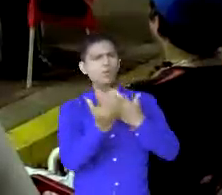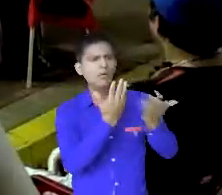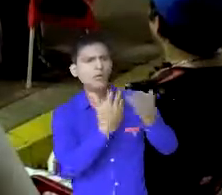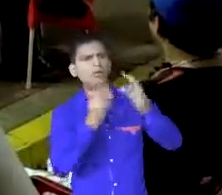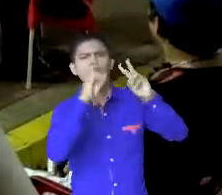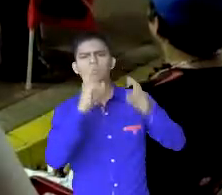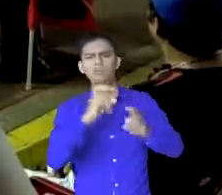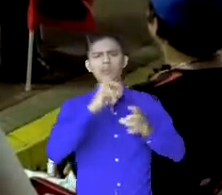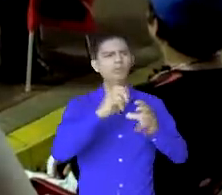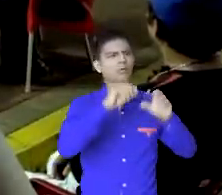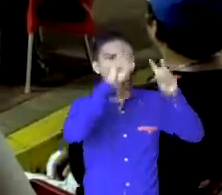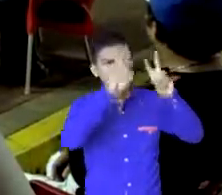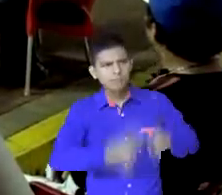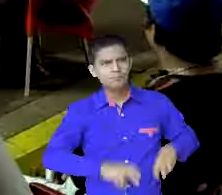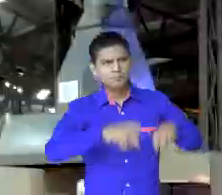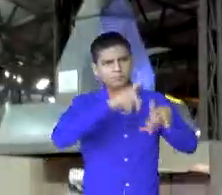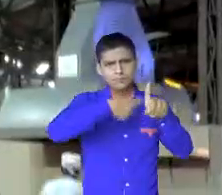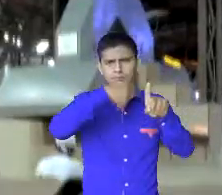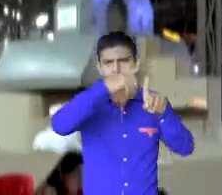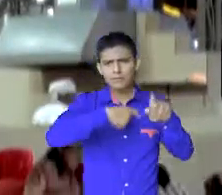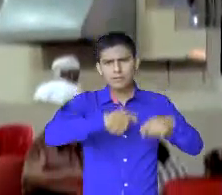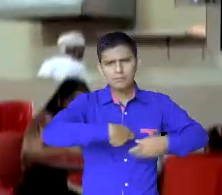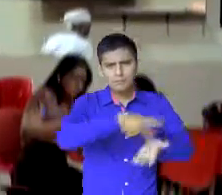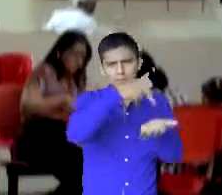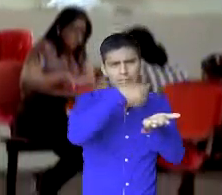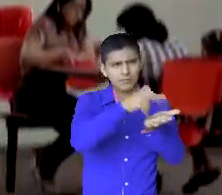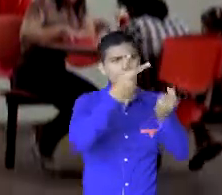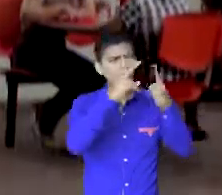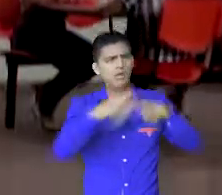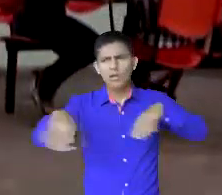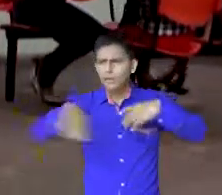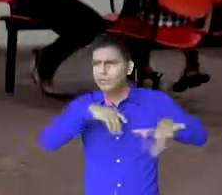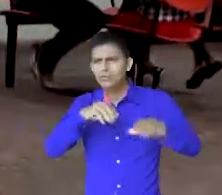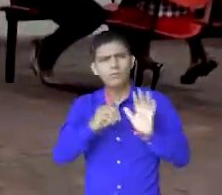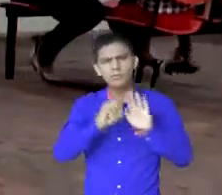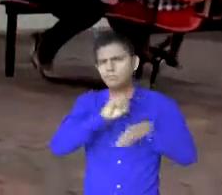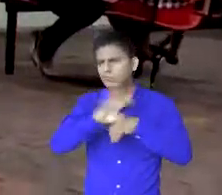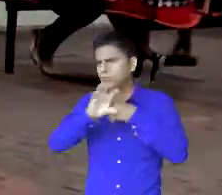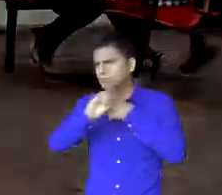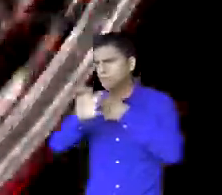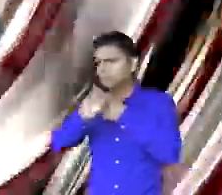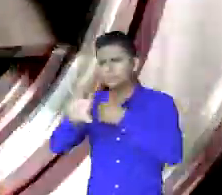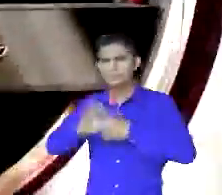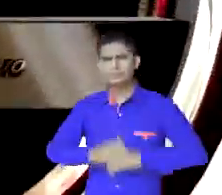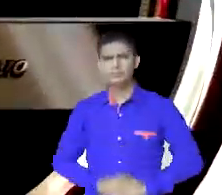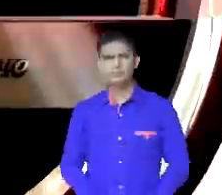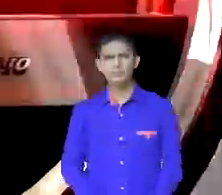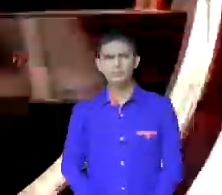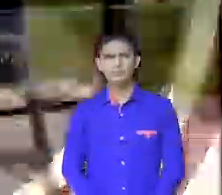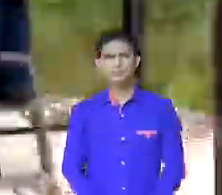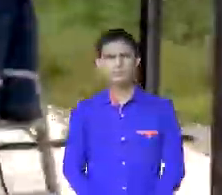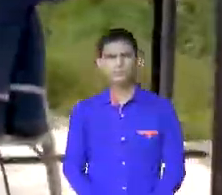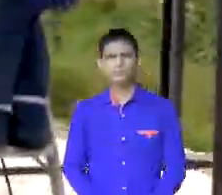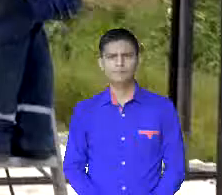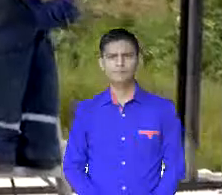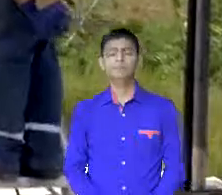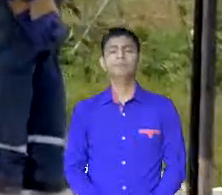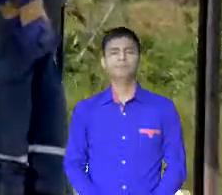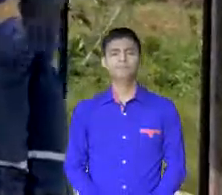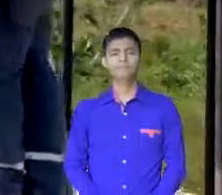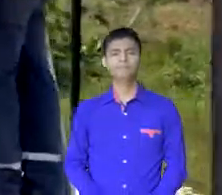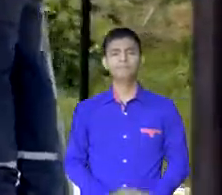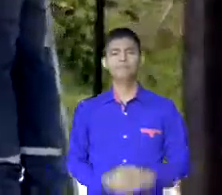arrendamiento, así como promover actividades para promocionar este centro de negocios. En un